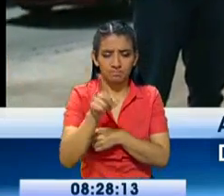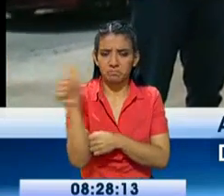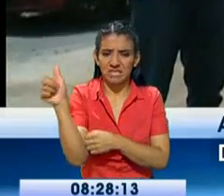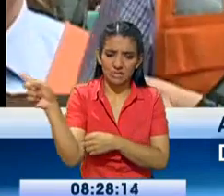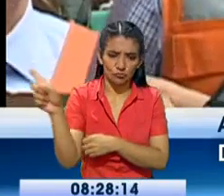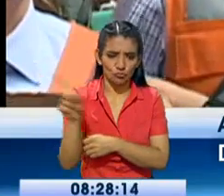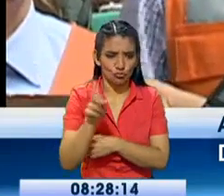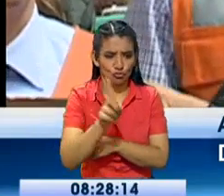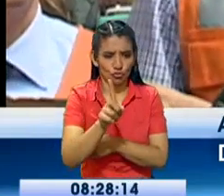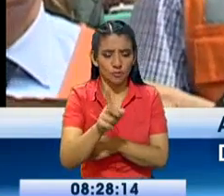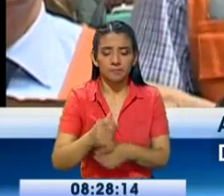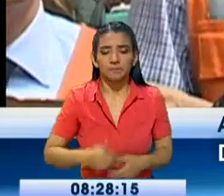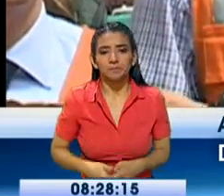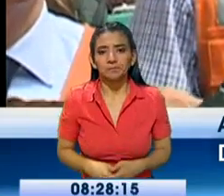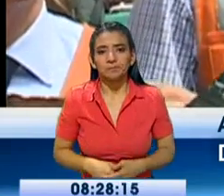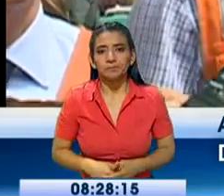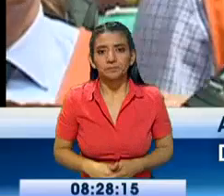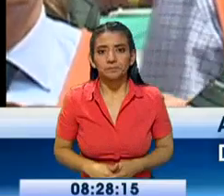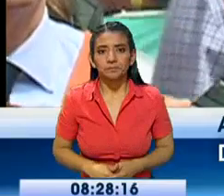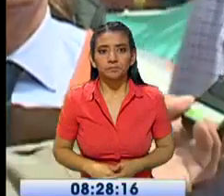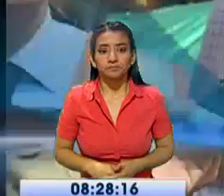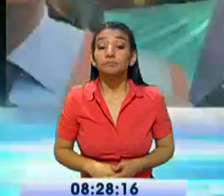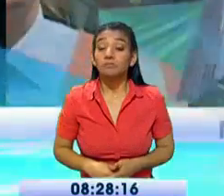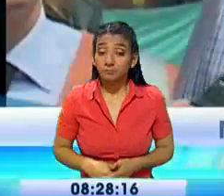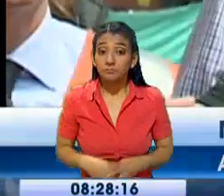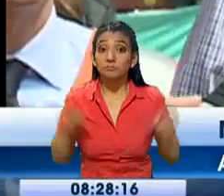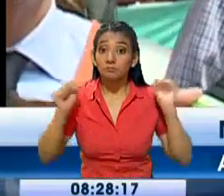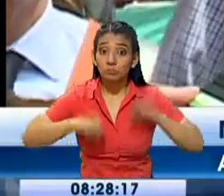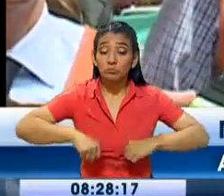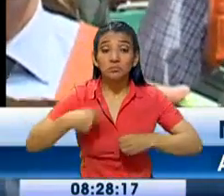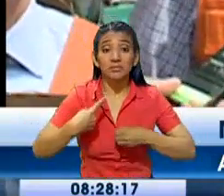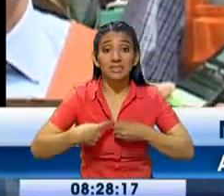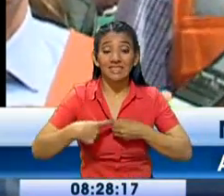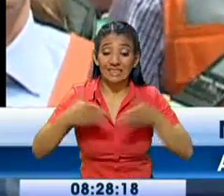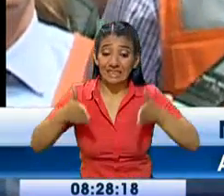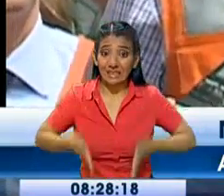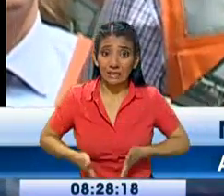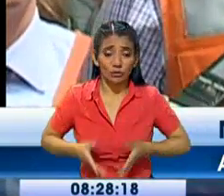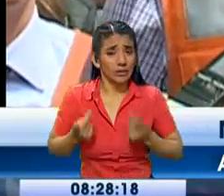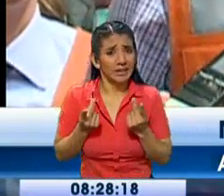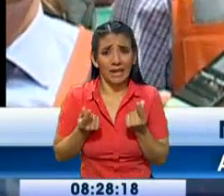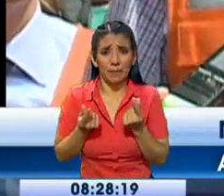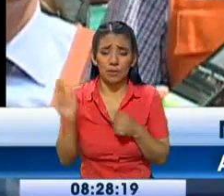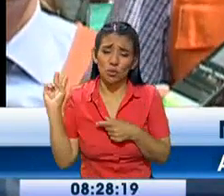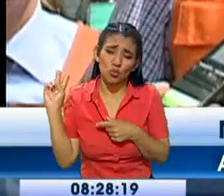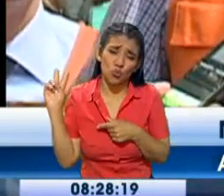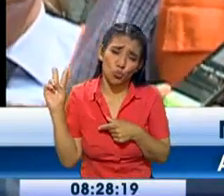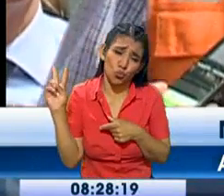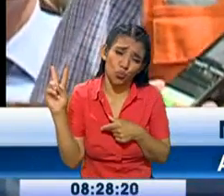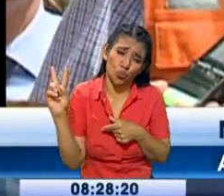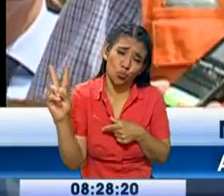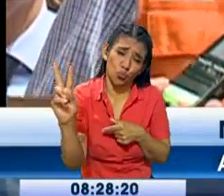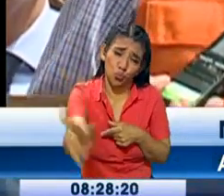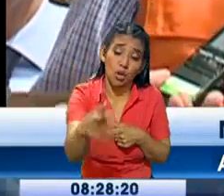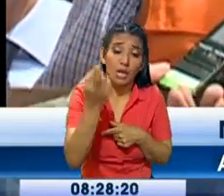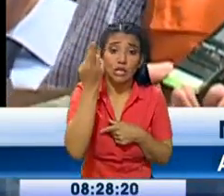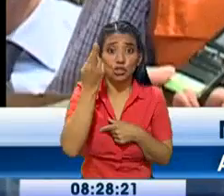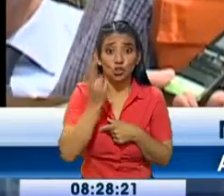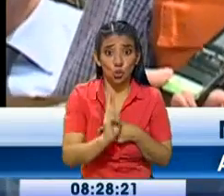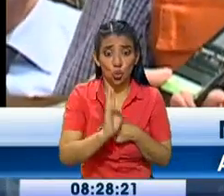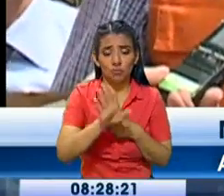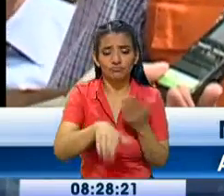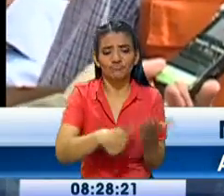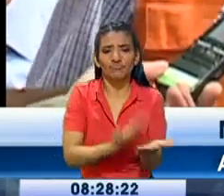Rodas. De esta forma podremos conectar a los quiteños de forma rápida y económica de punta a punta